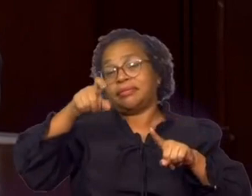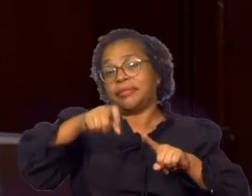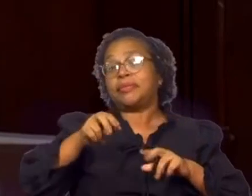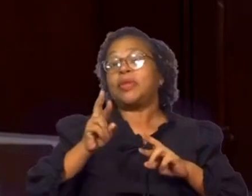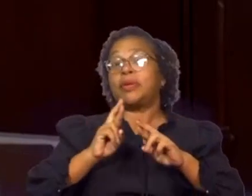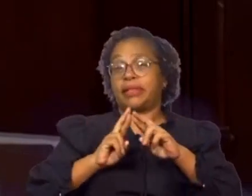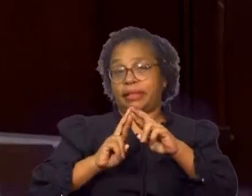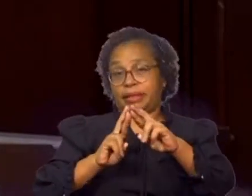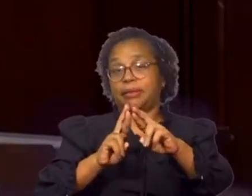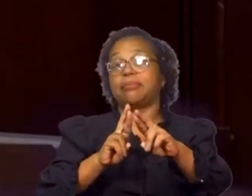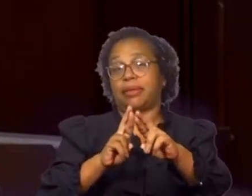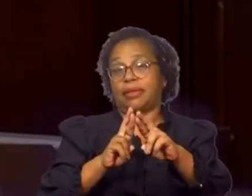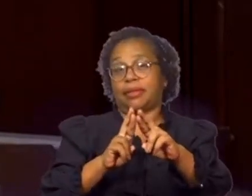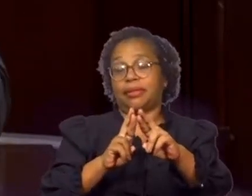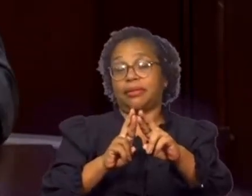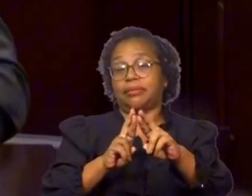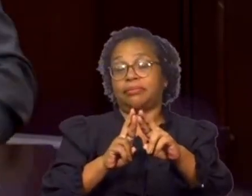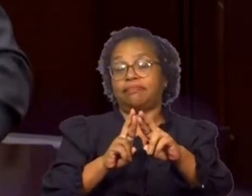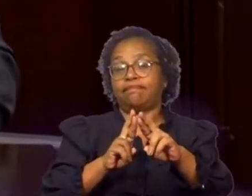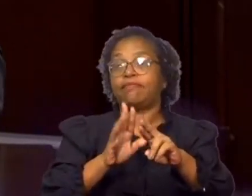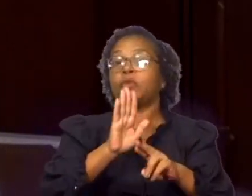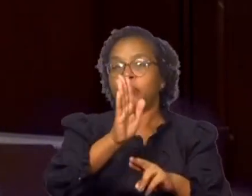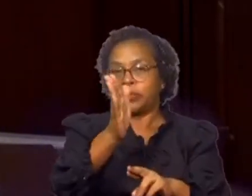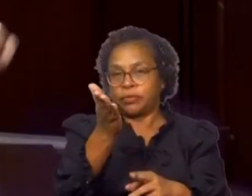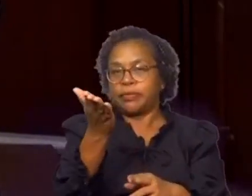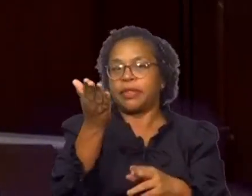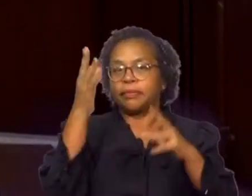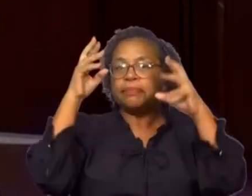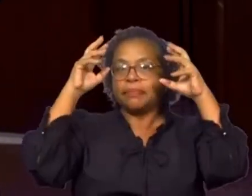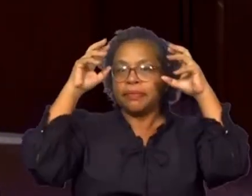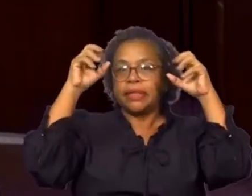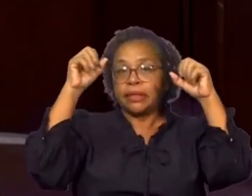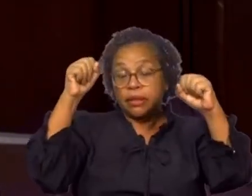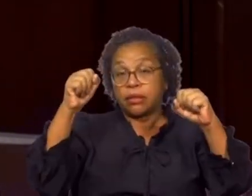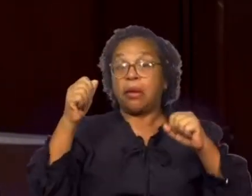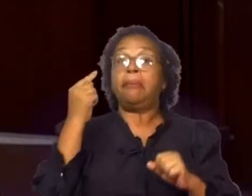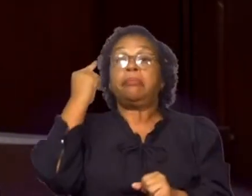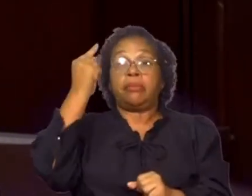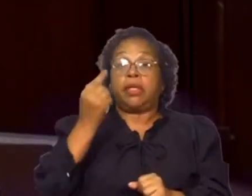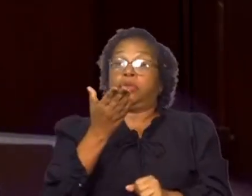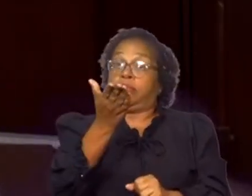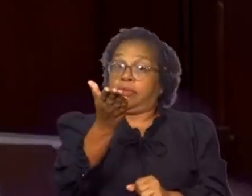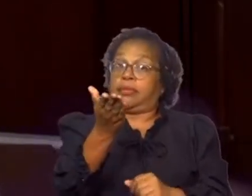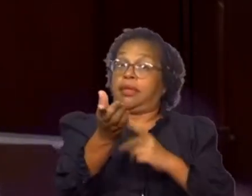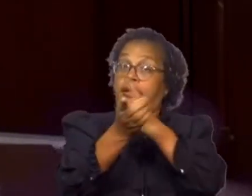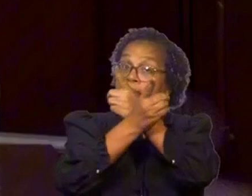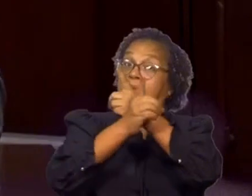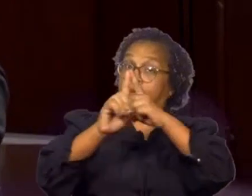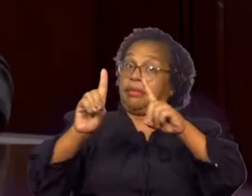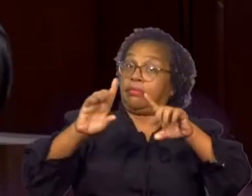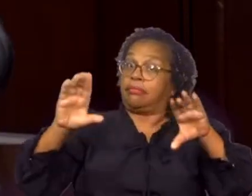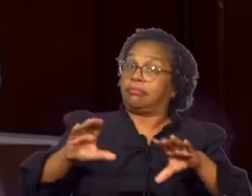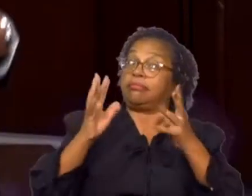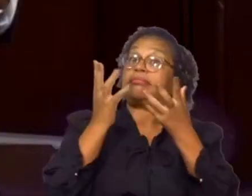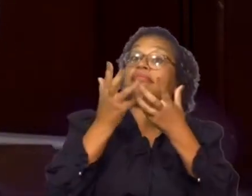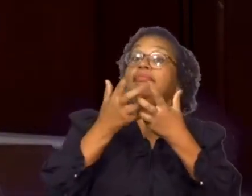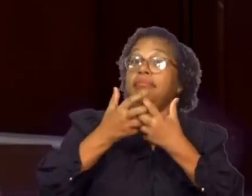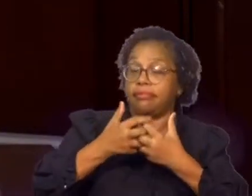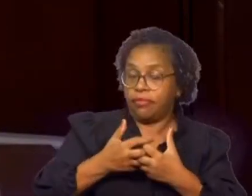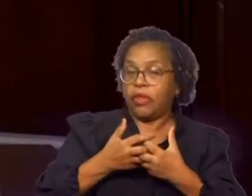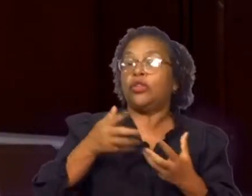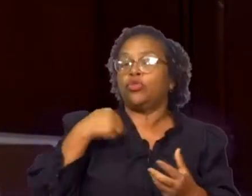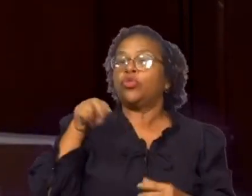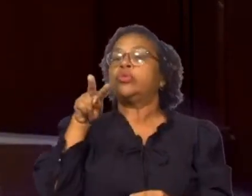señor presidente, le respeto como el que más. Creo que usted es un ente de democracia, señor presidente de la Cámara. Lo he visto y lo he